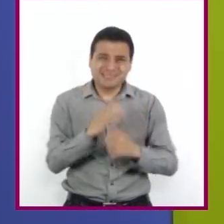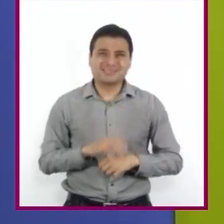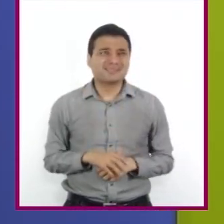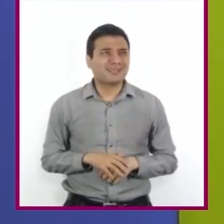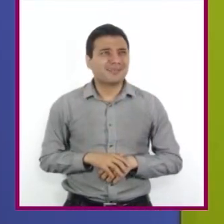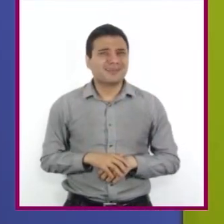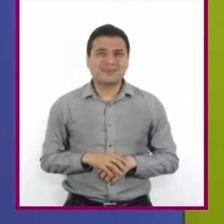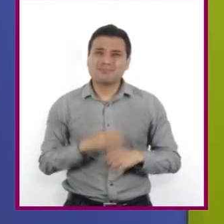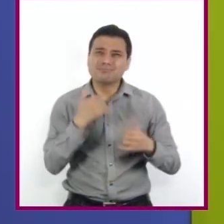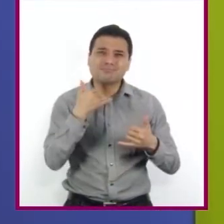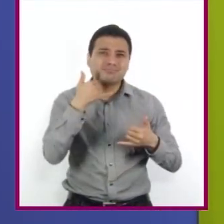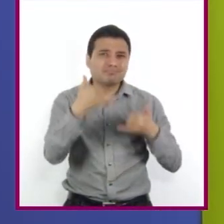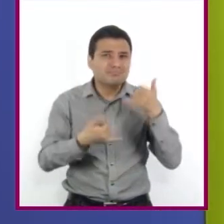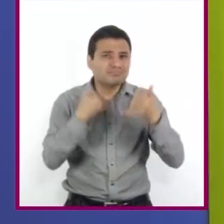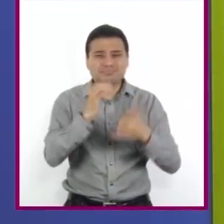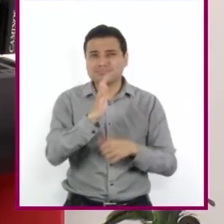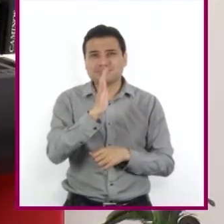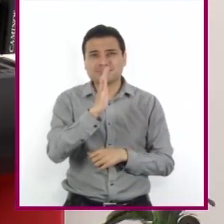no pudo jugar.